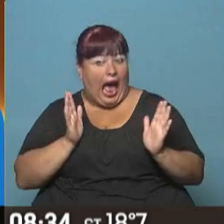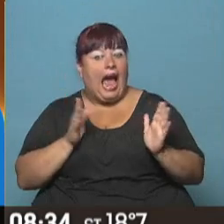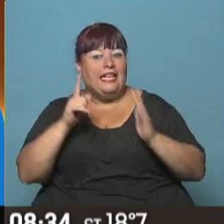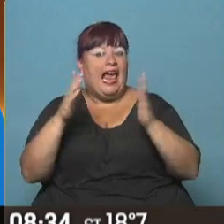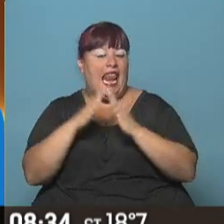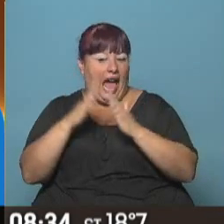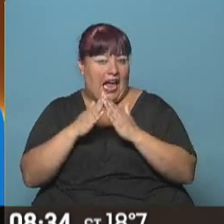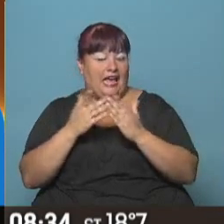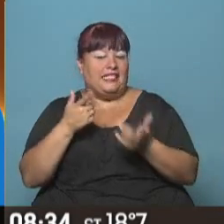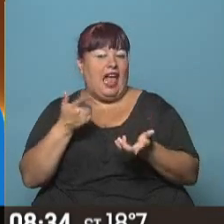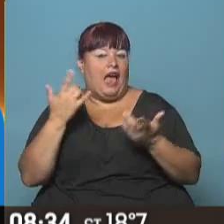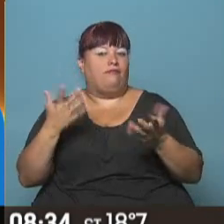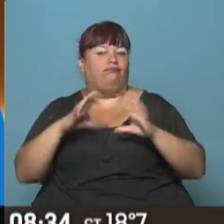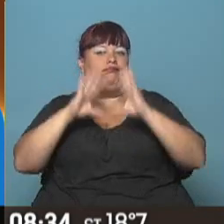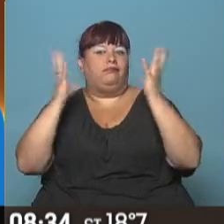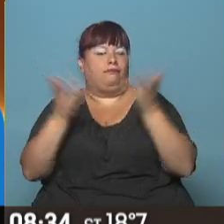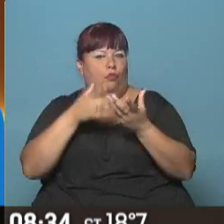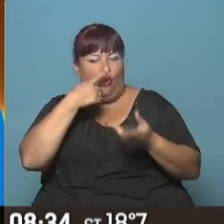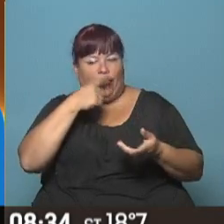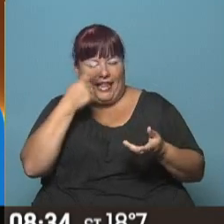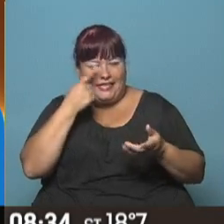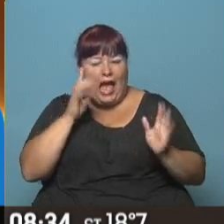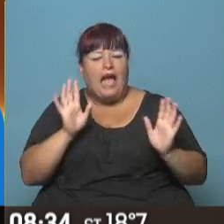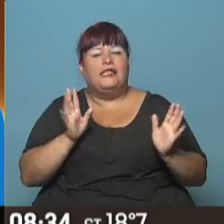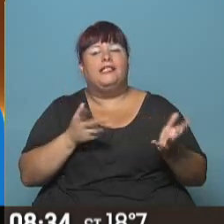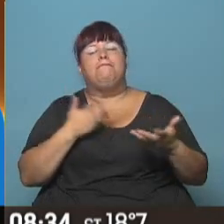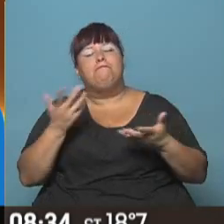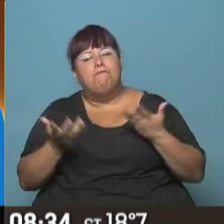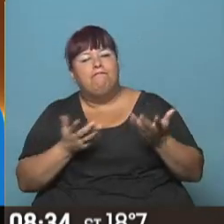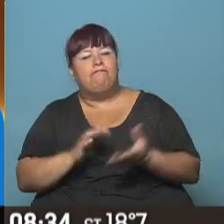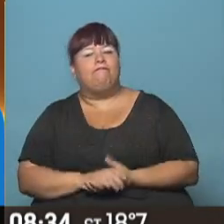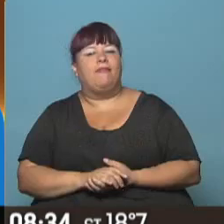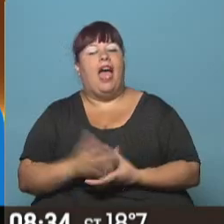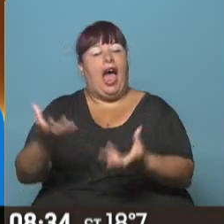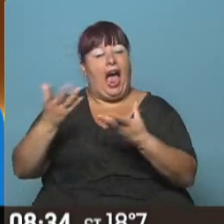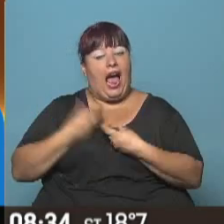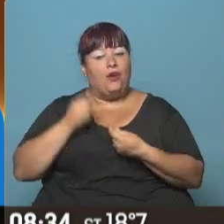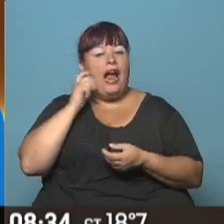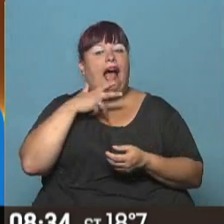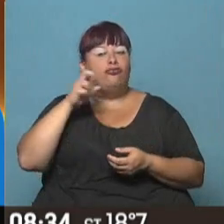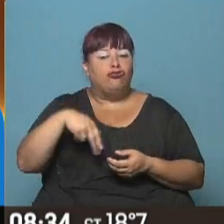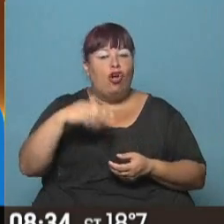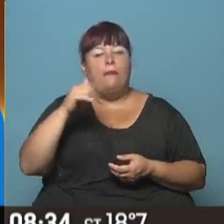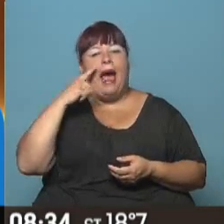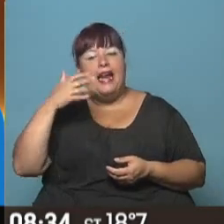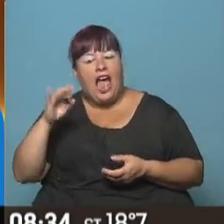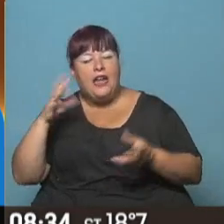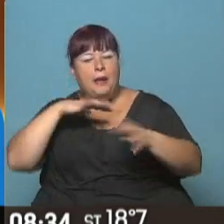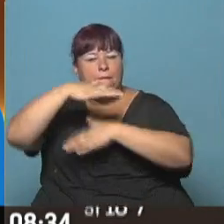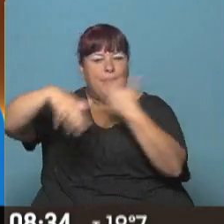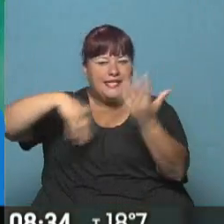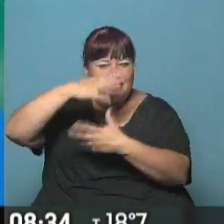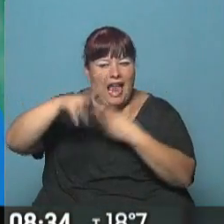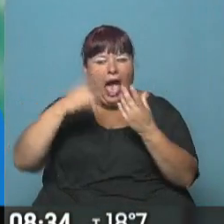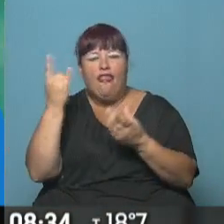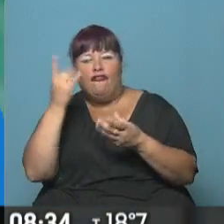esa casa tiene un contexto muy interesante. Entonces, con la ayuda de Gastón y Mariano la mezclamos, le